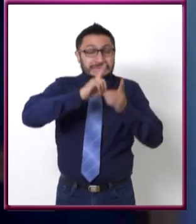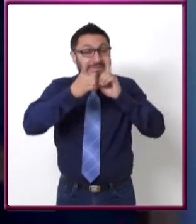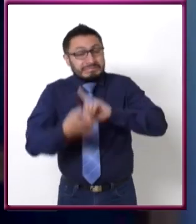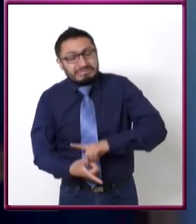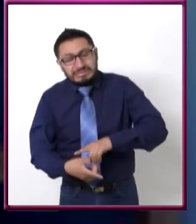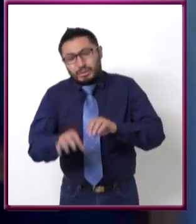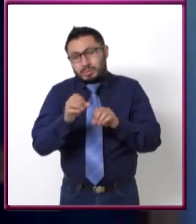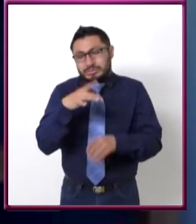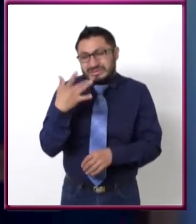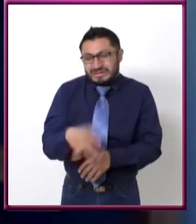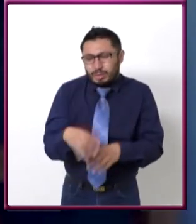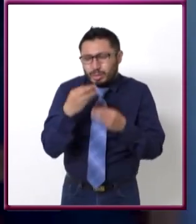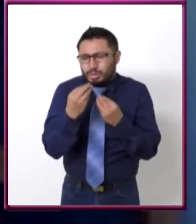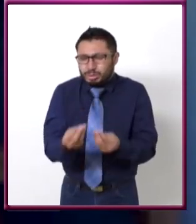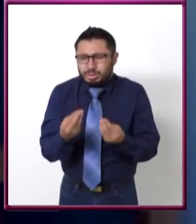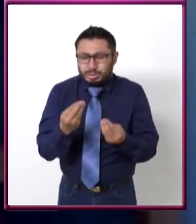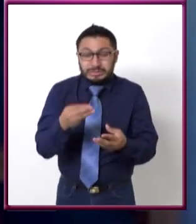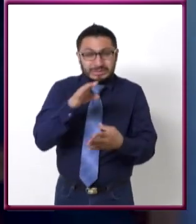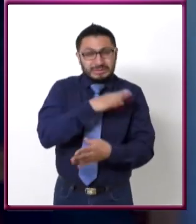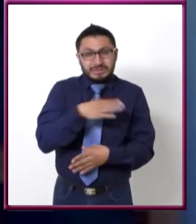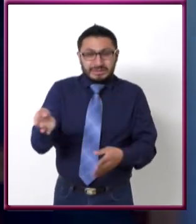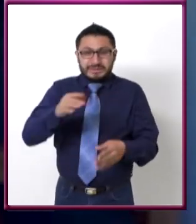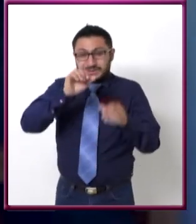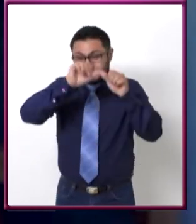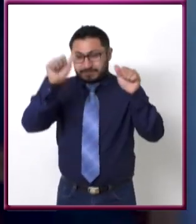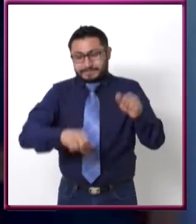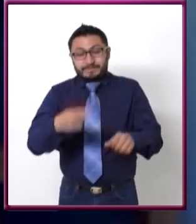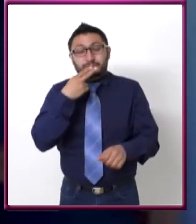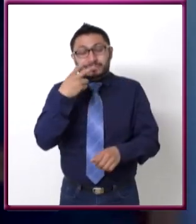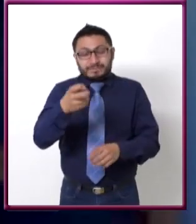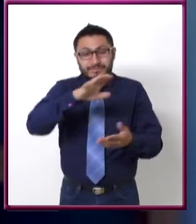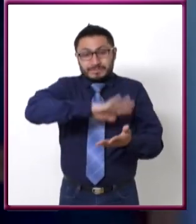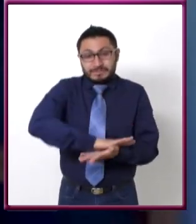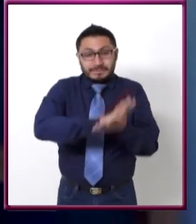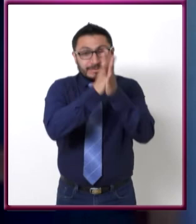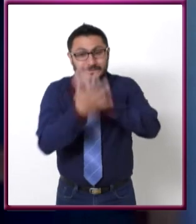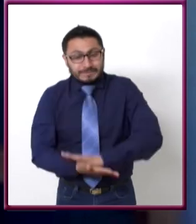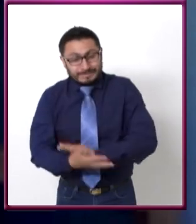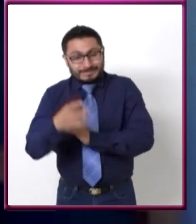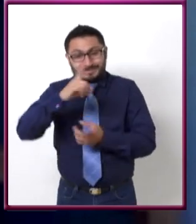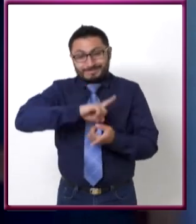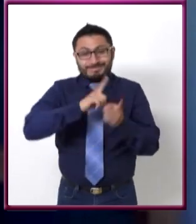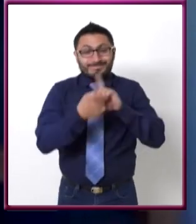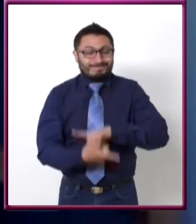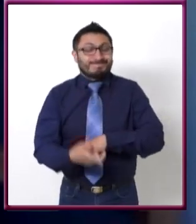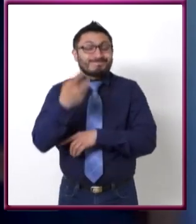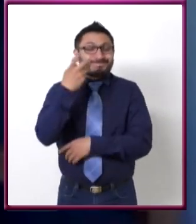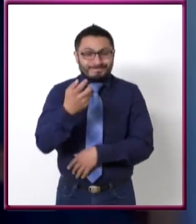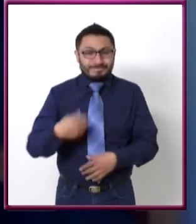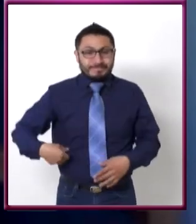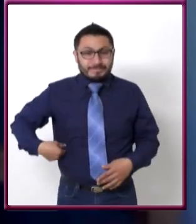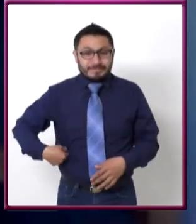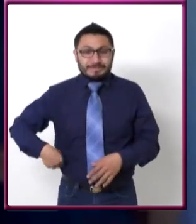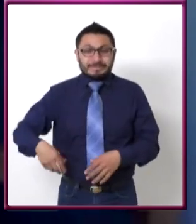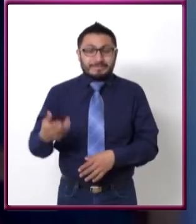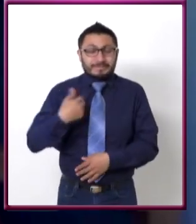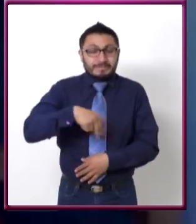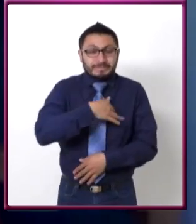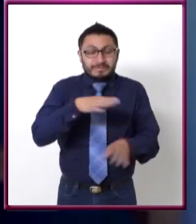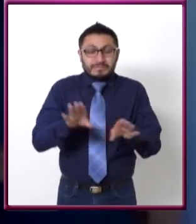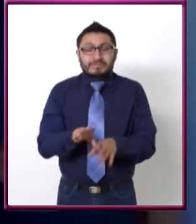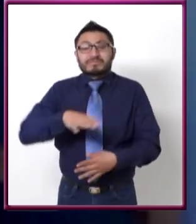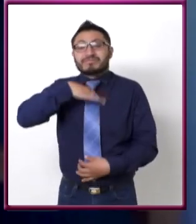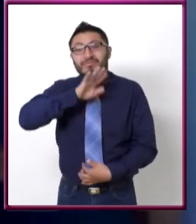depresiva muy dolorosa, bueno, pues el arte sirve para transitar por esa depresión,